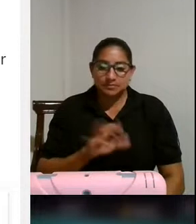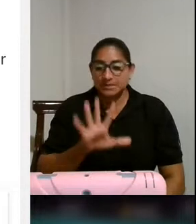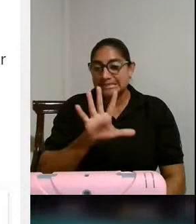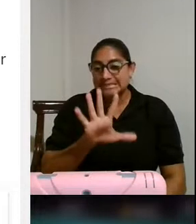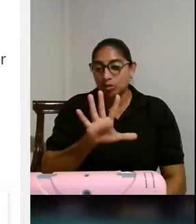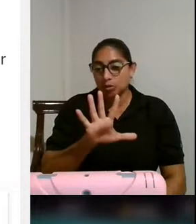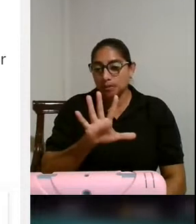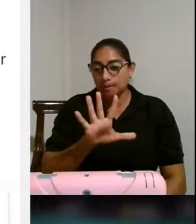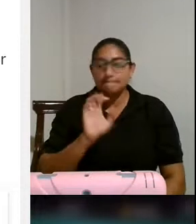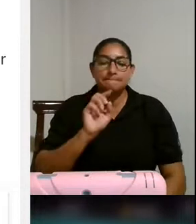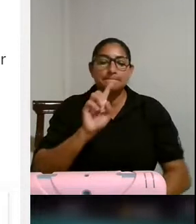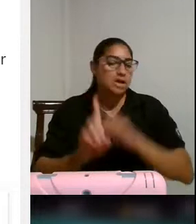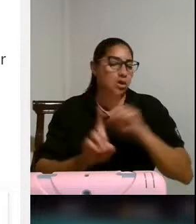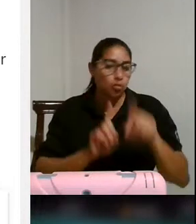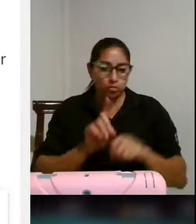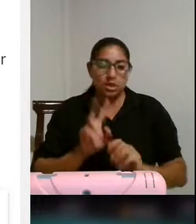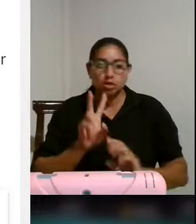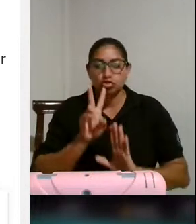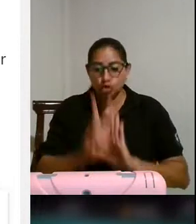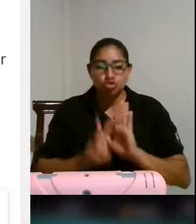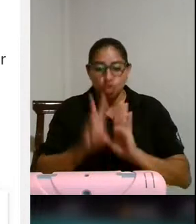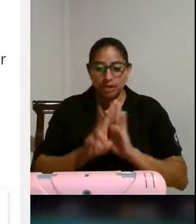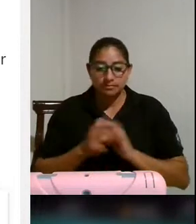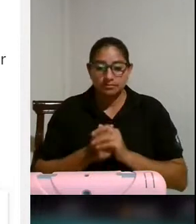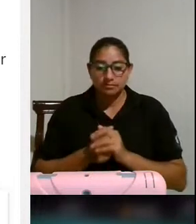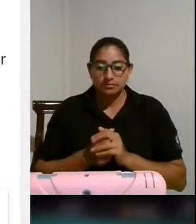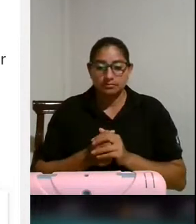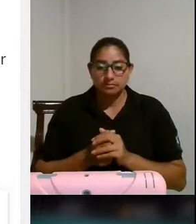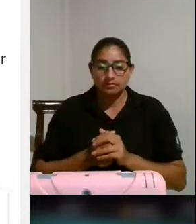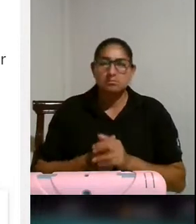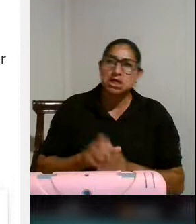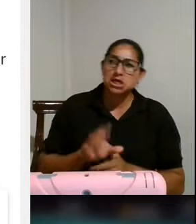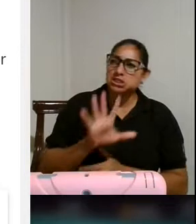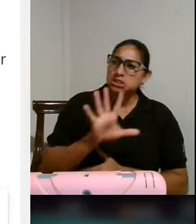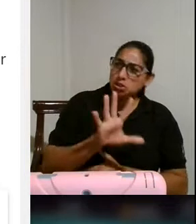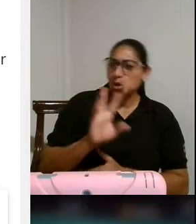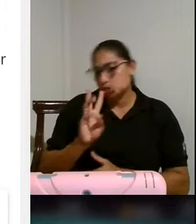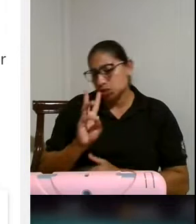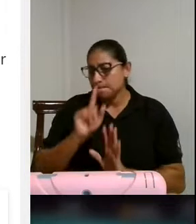cinco, ¿verdad? Yerling, son 5 o 6.